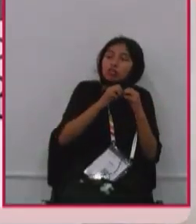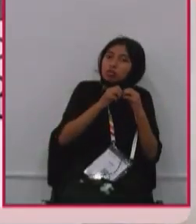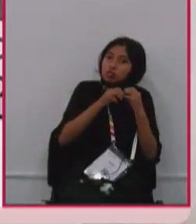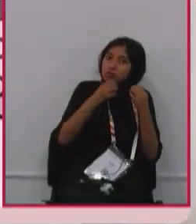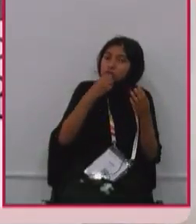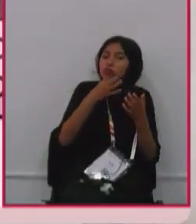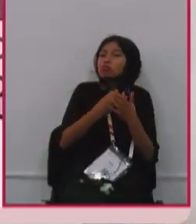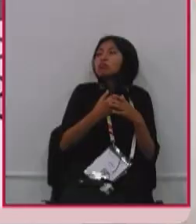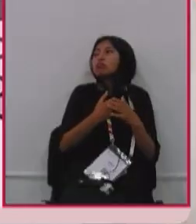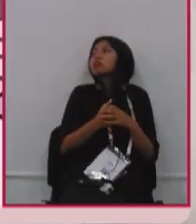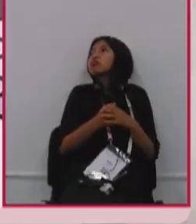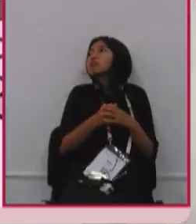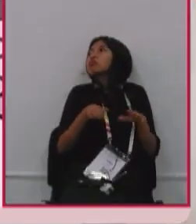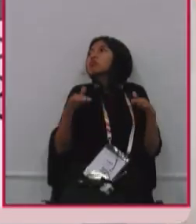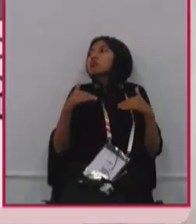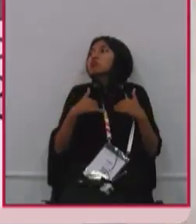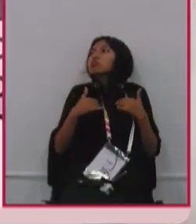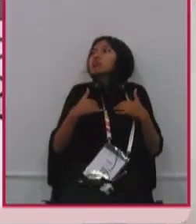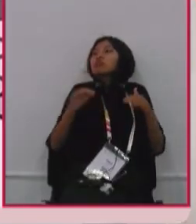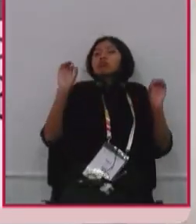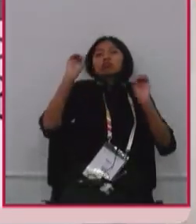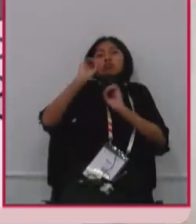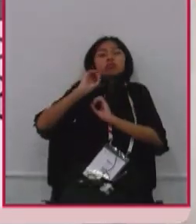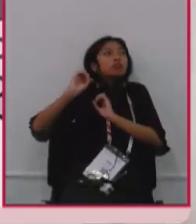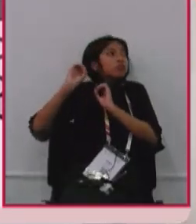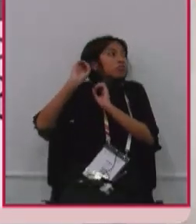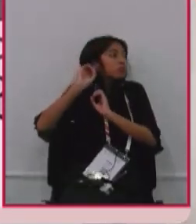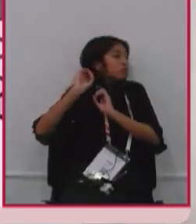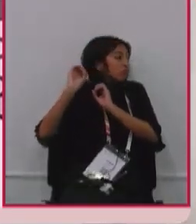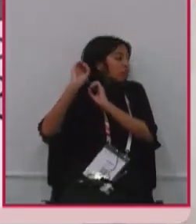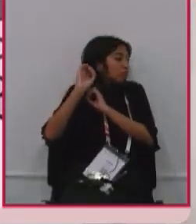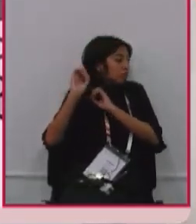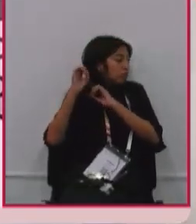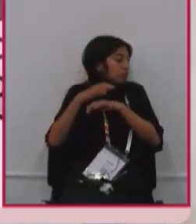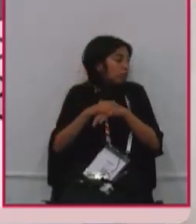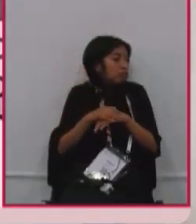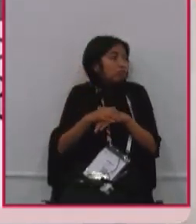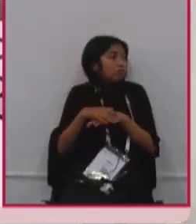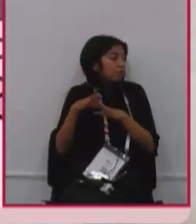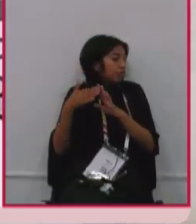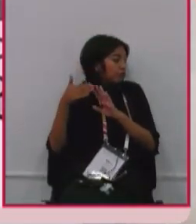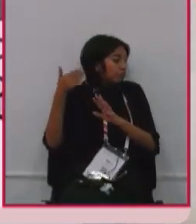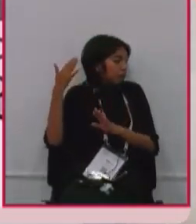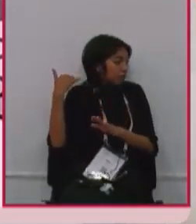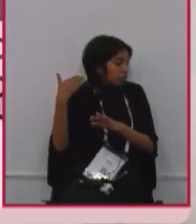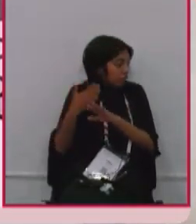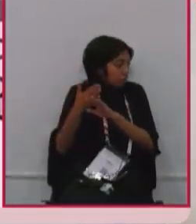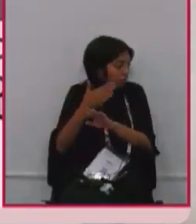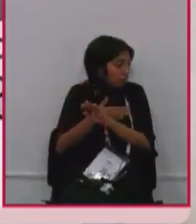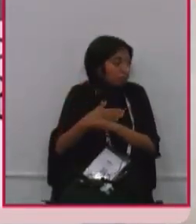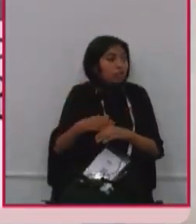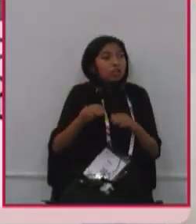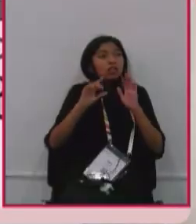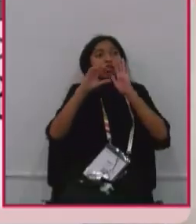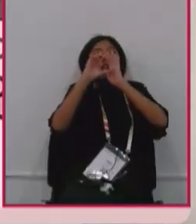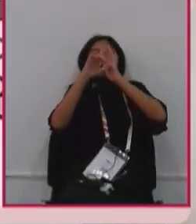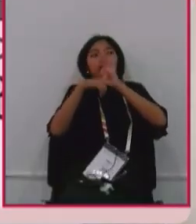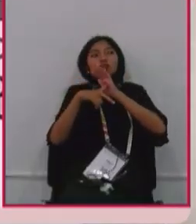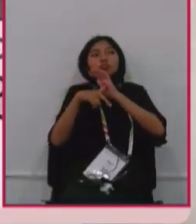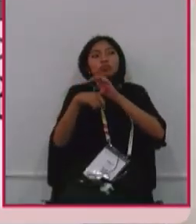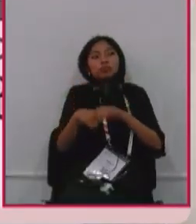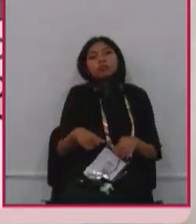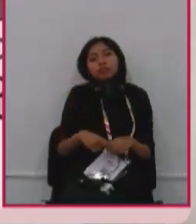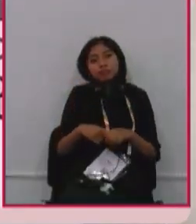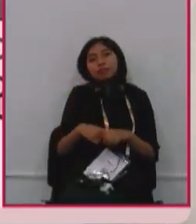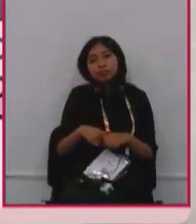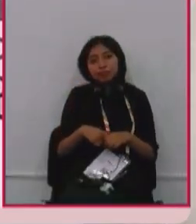¿no? Que ya tiene ese oro que fue del proceso anterior. Y lo que viene después recién es el